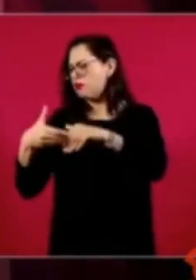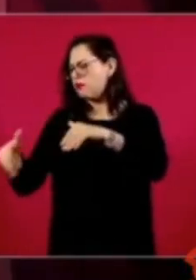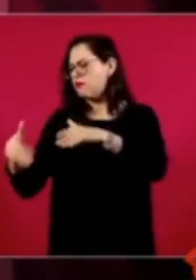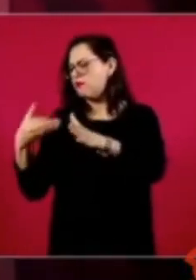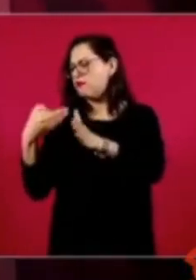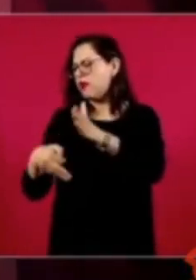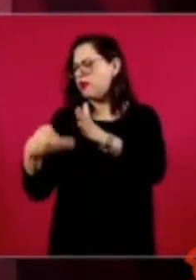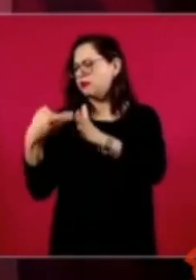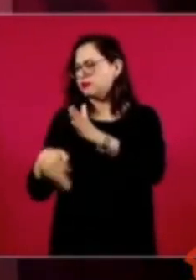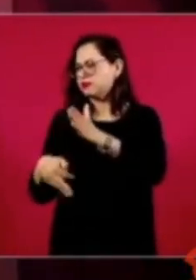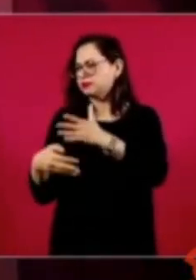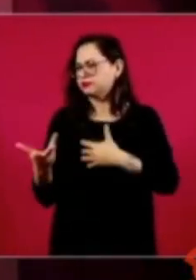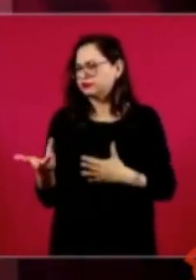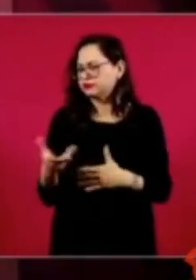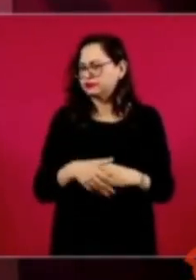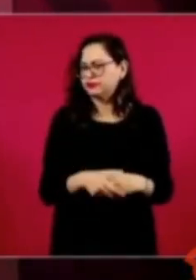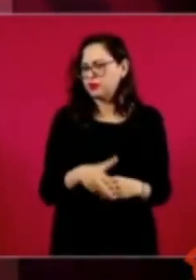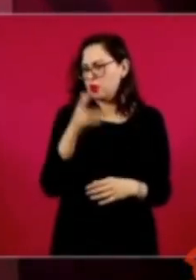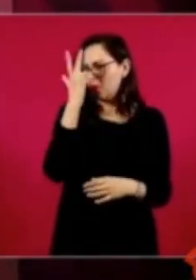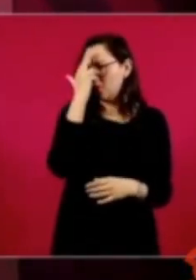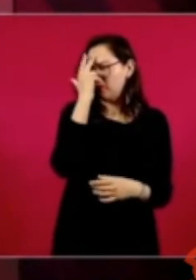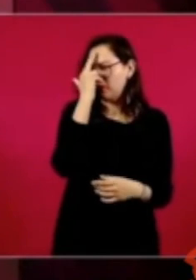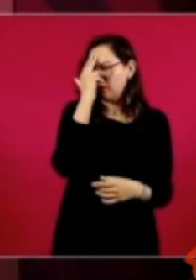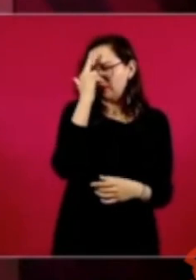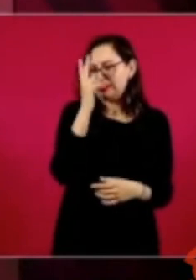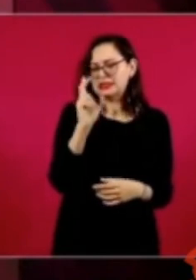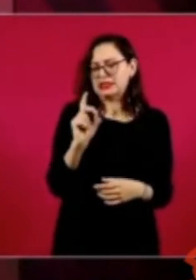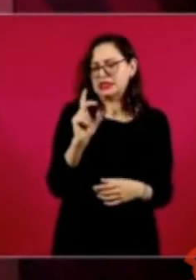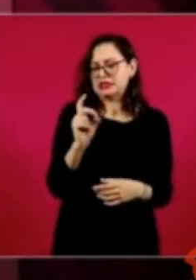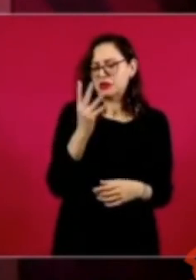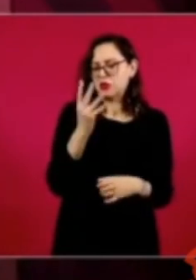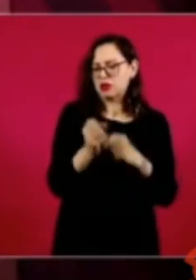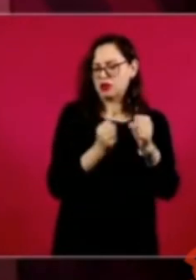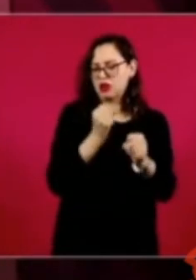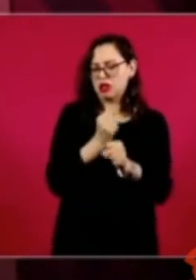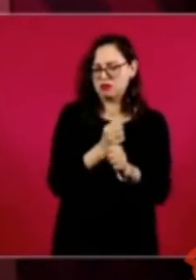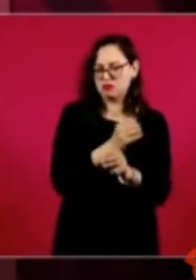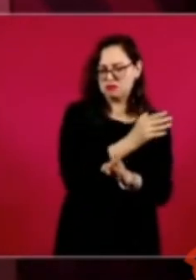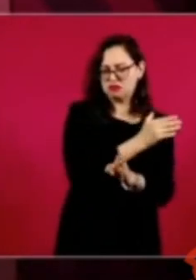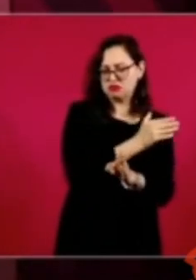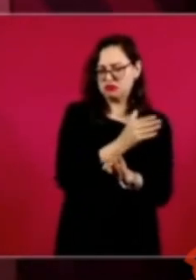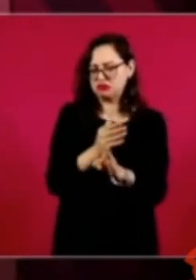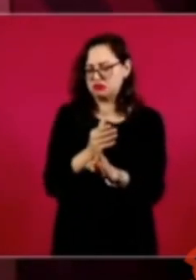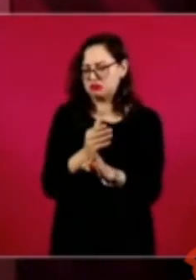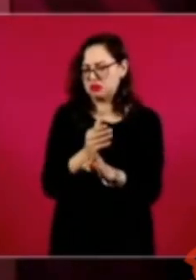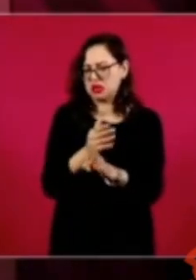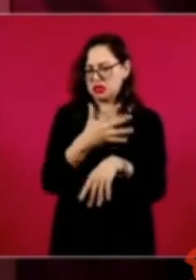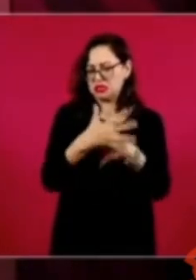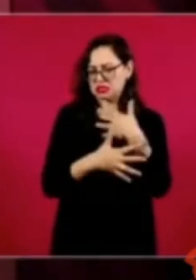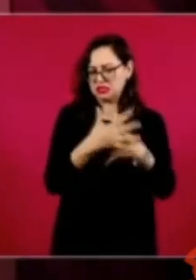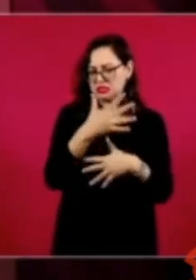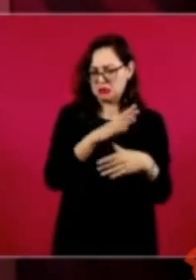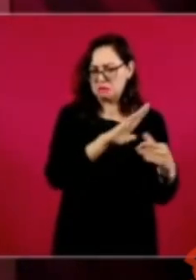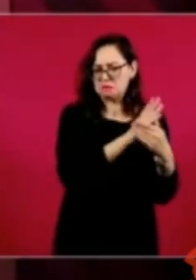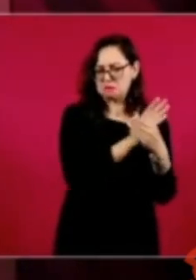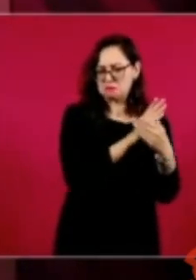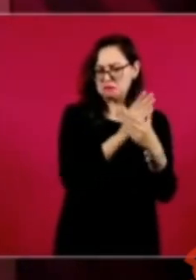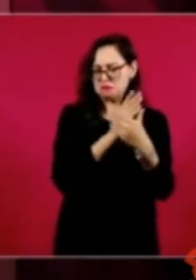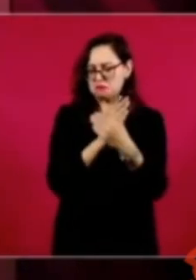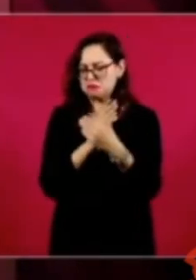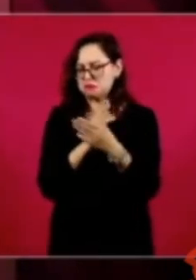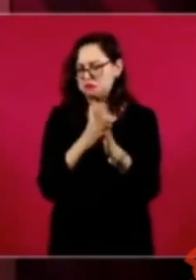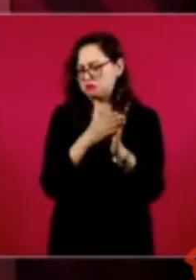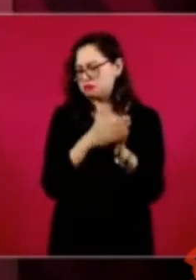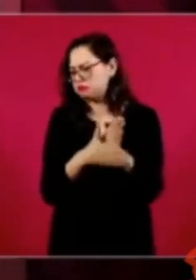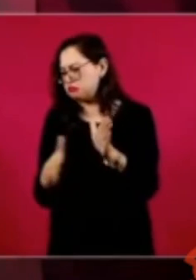34 años, se quedaron como a la mitad. Y un archivo, si